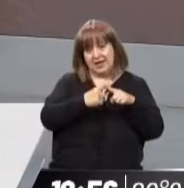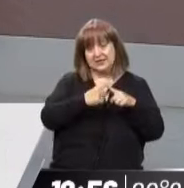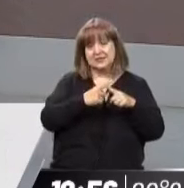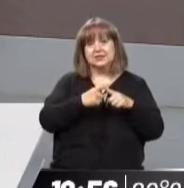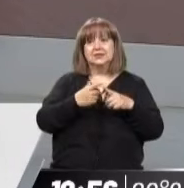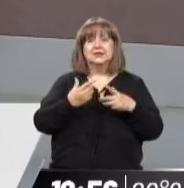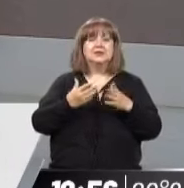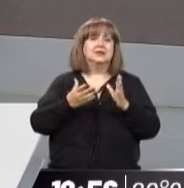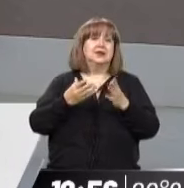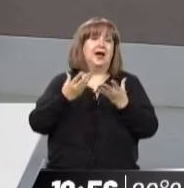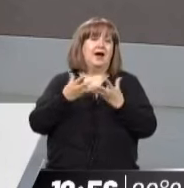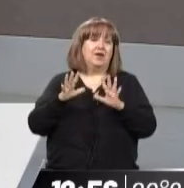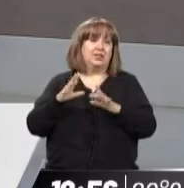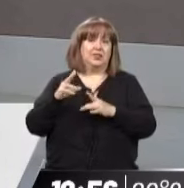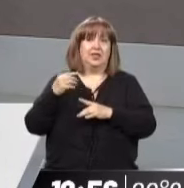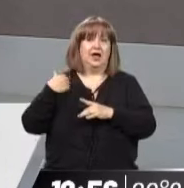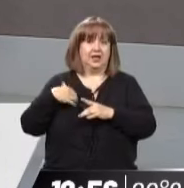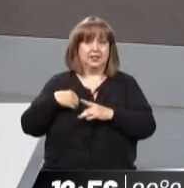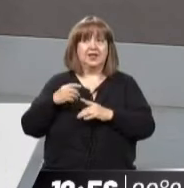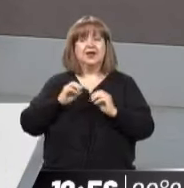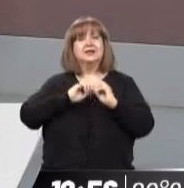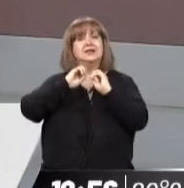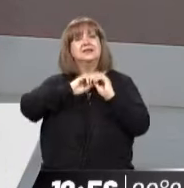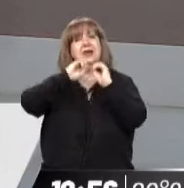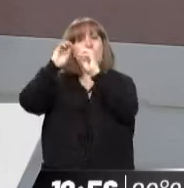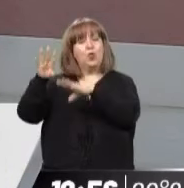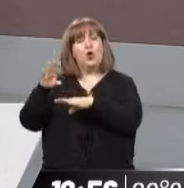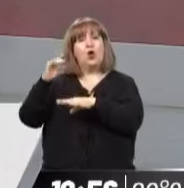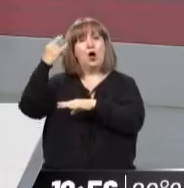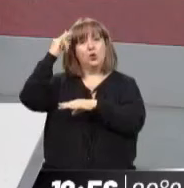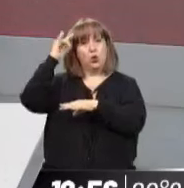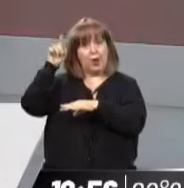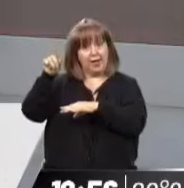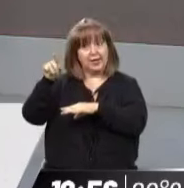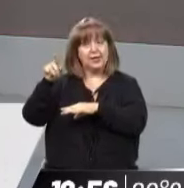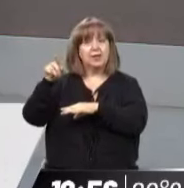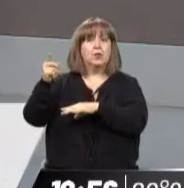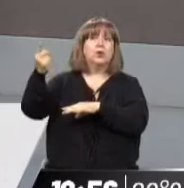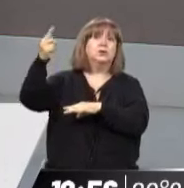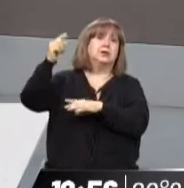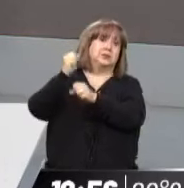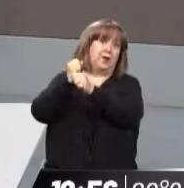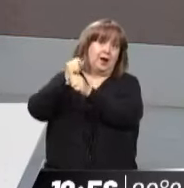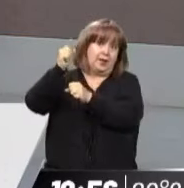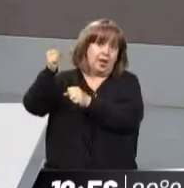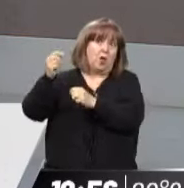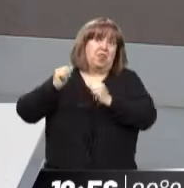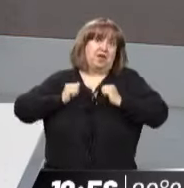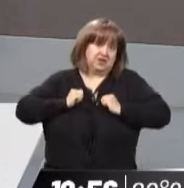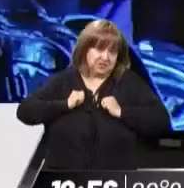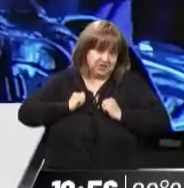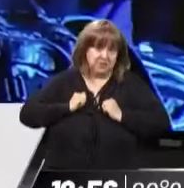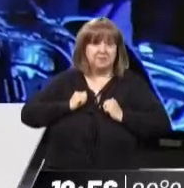fue a Uruguay, tiene compromisos laborales, pero también se ha ido a descansar y no sabe cuándo va a volver. Lo cierto es que